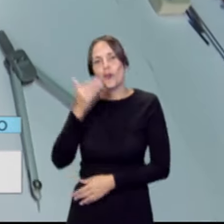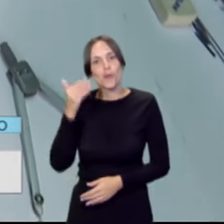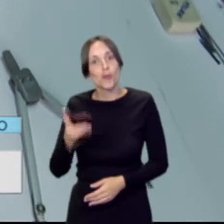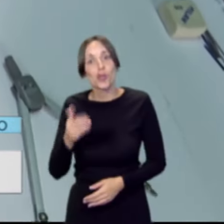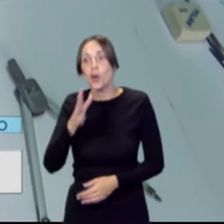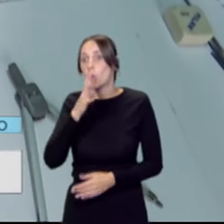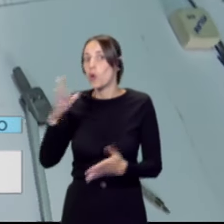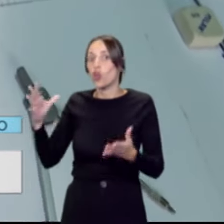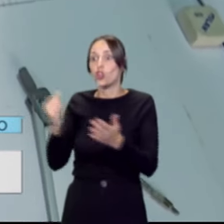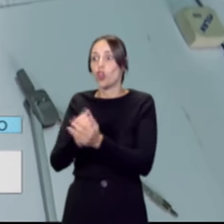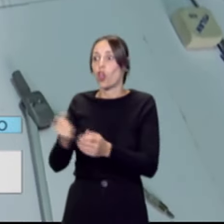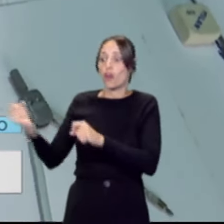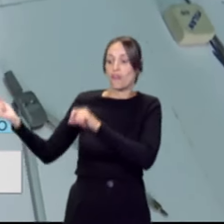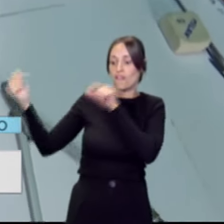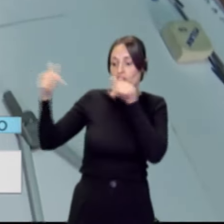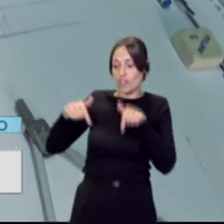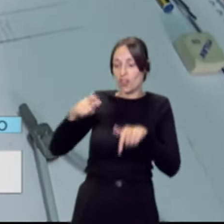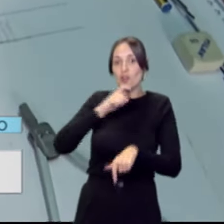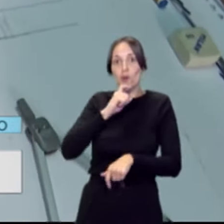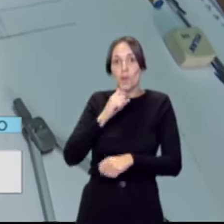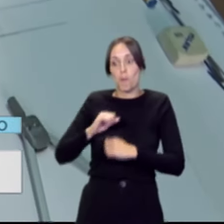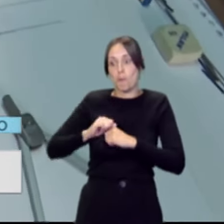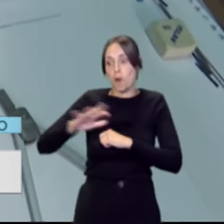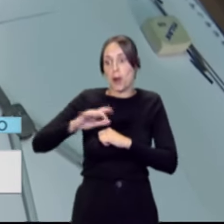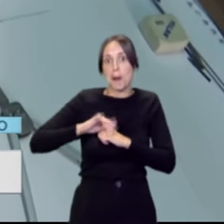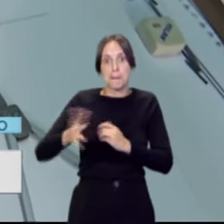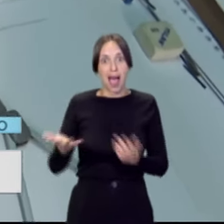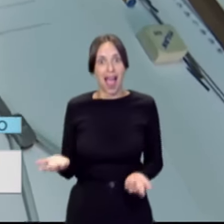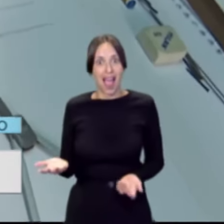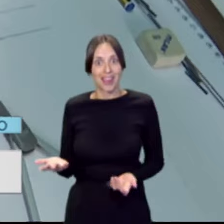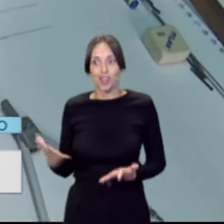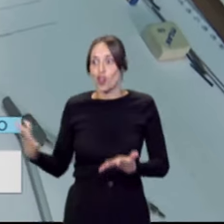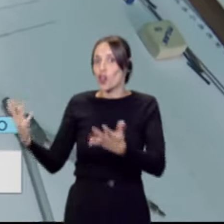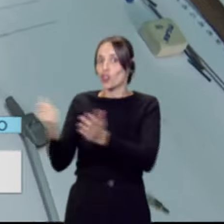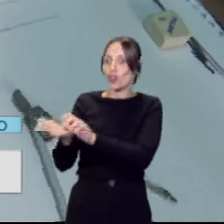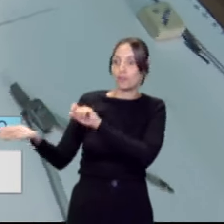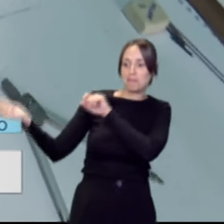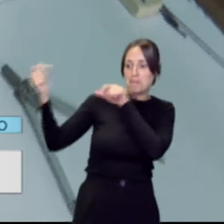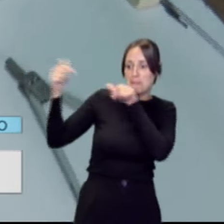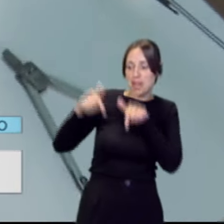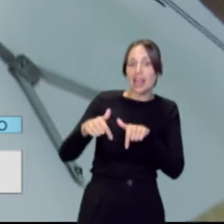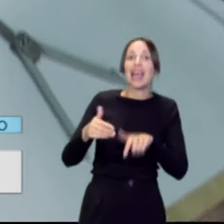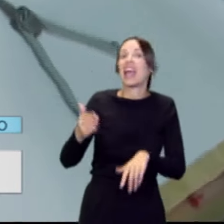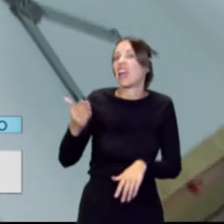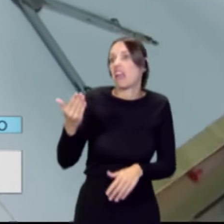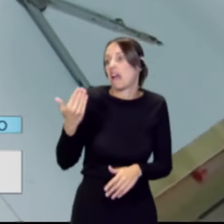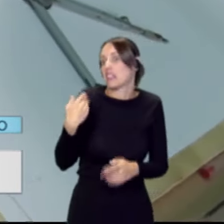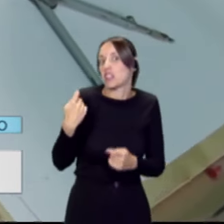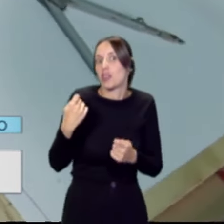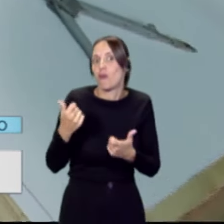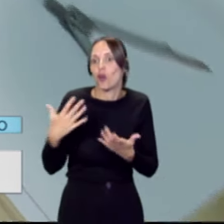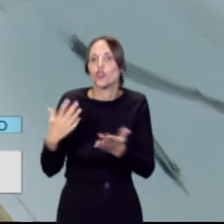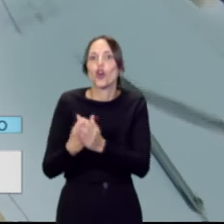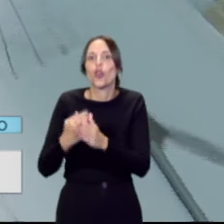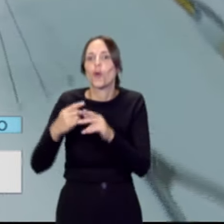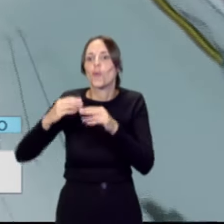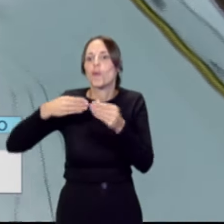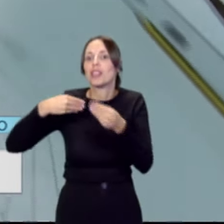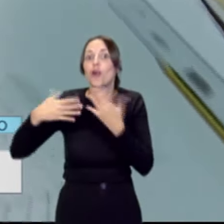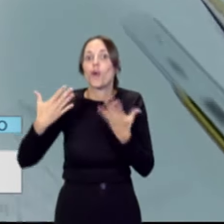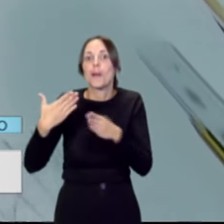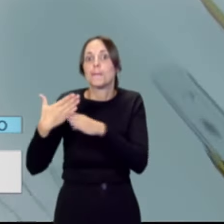ahí, por el mar, ¿sabes? El mar es nuestra carretera y por ahí venía todo y hasta el otro día eran todos de madera, ¿sabes? Que llevamos 12.000 años